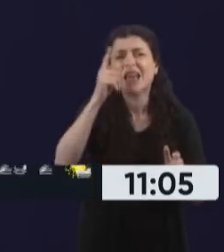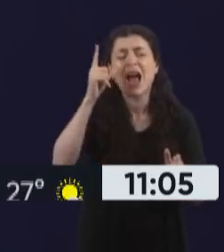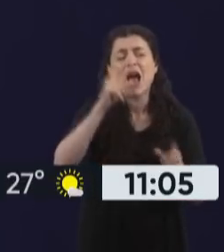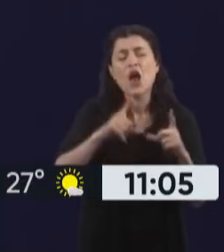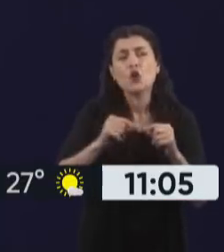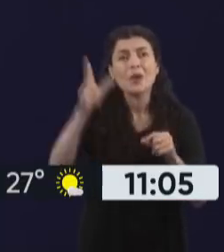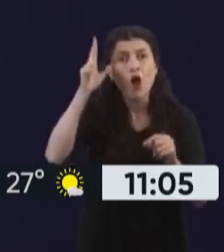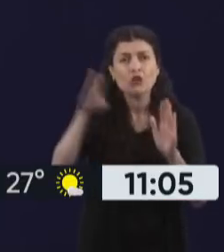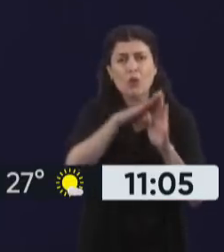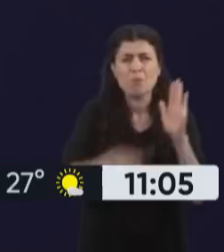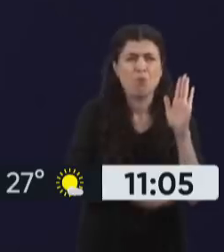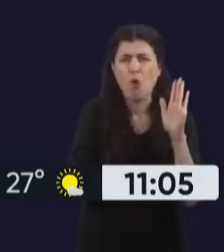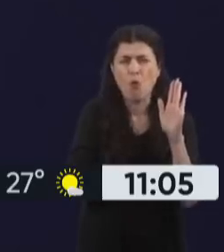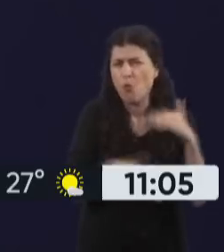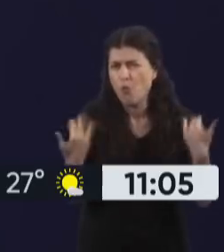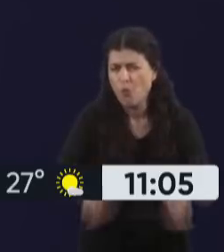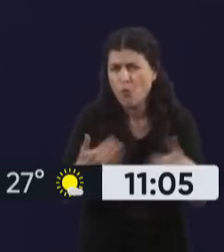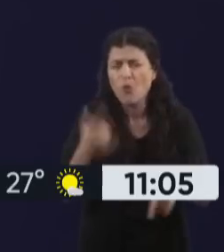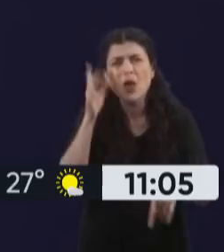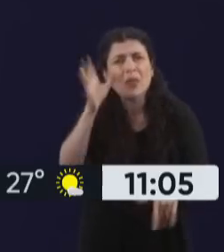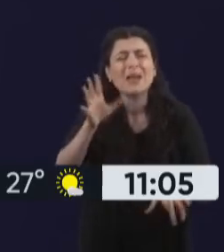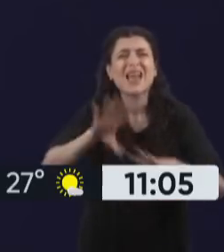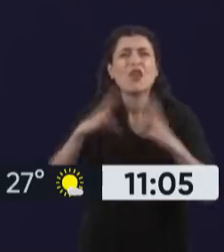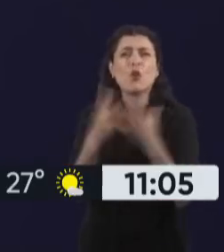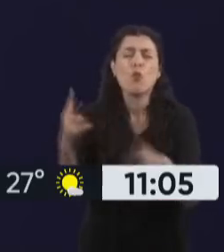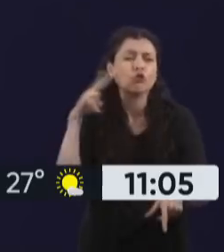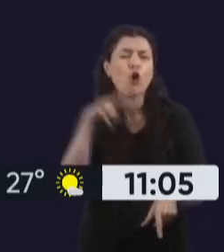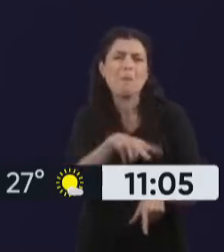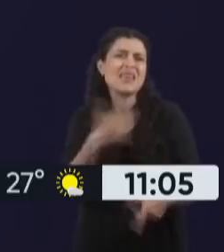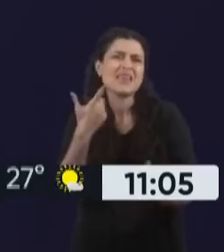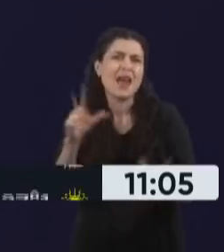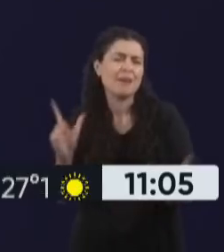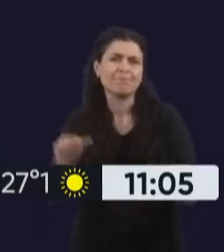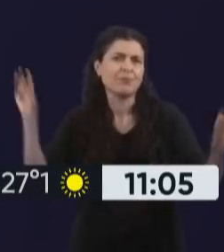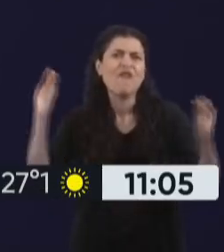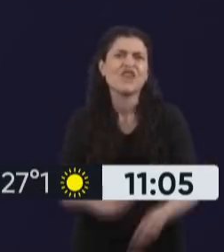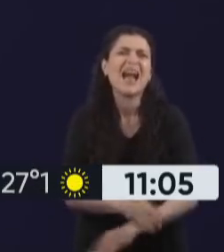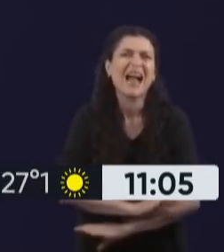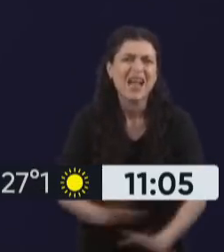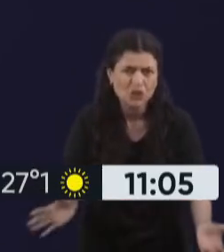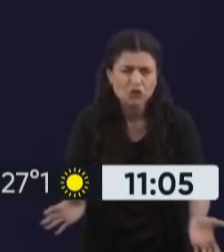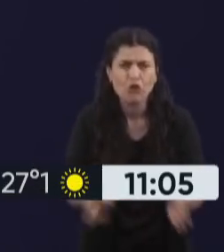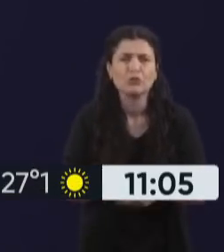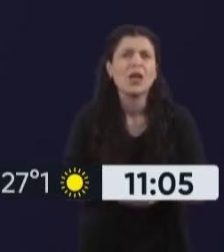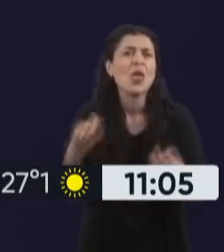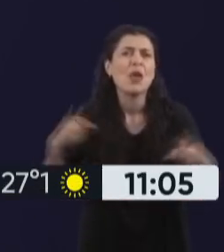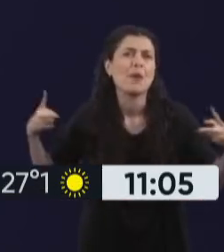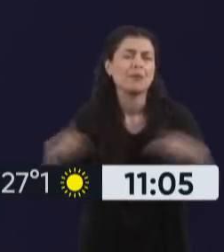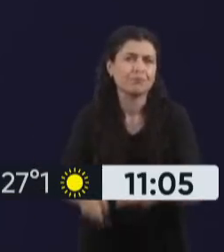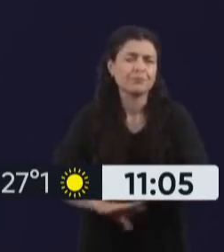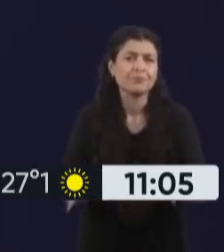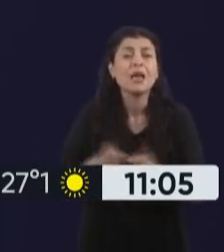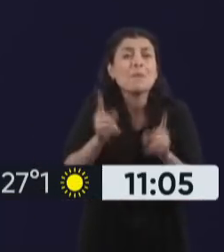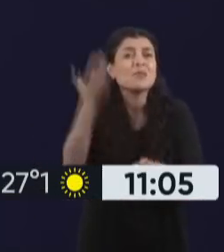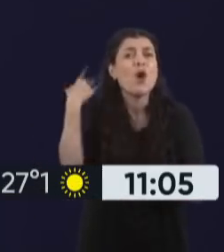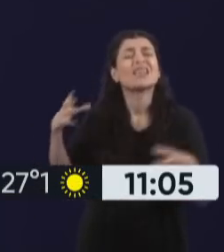evidentemente a la vista de todo el mundo esto no dio resultado, excepto por supuesto para el kirchnerismo que lo